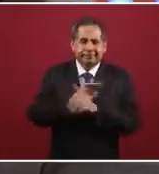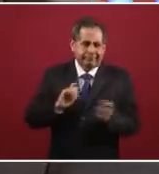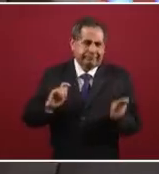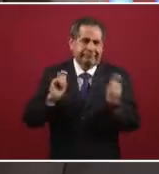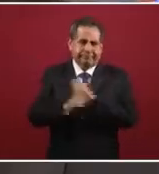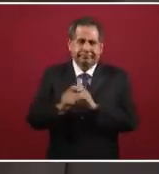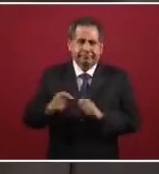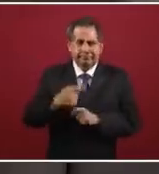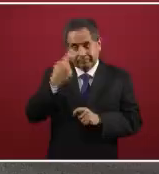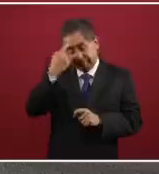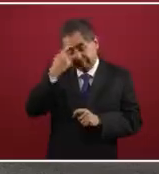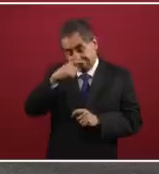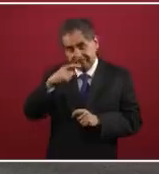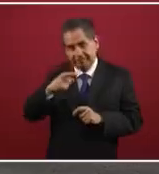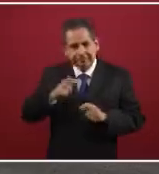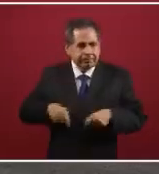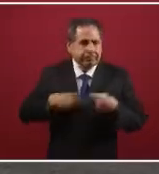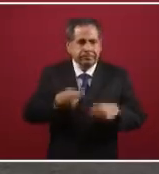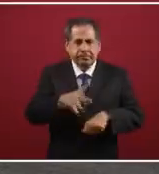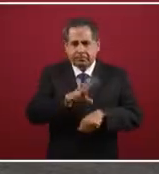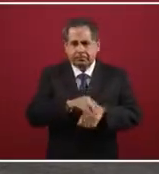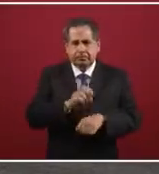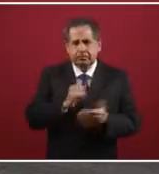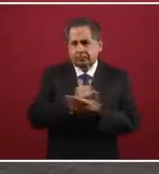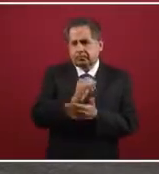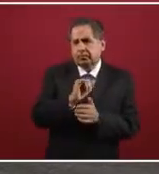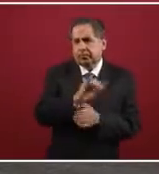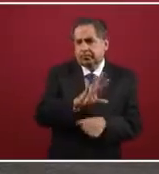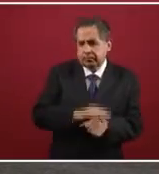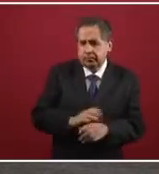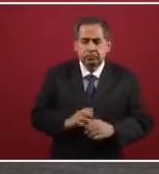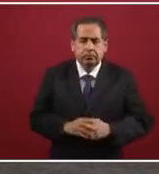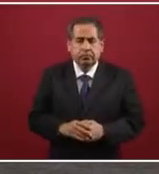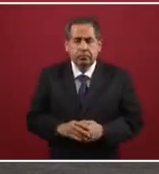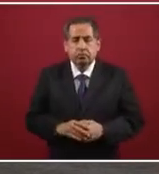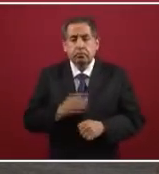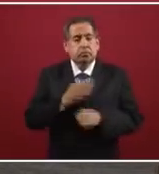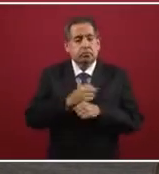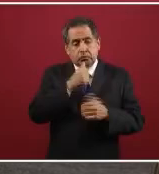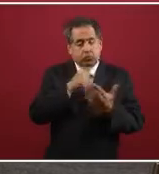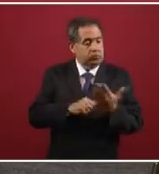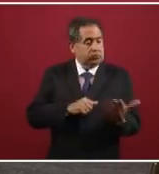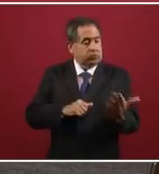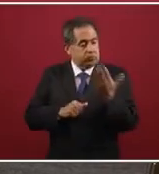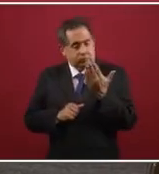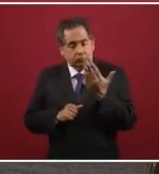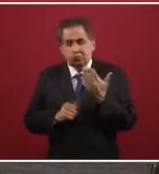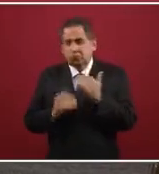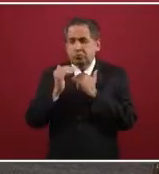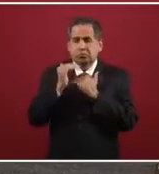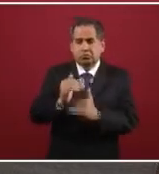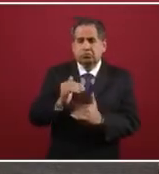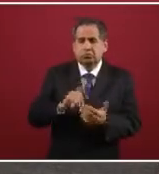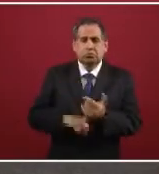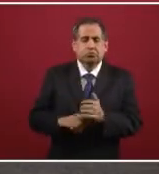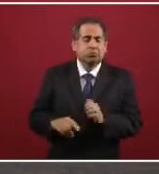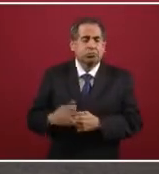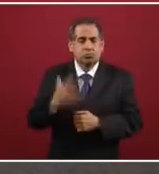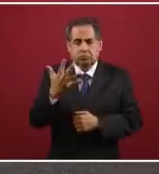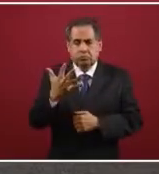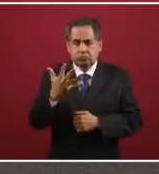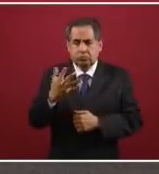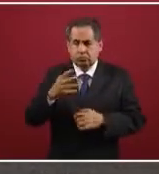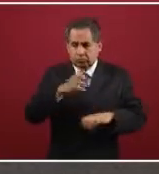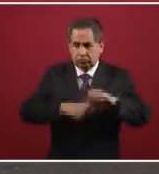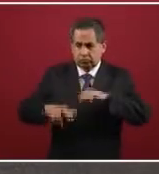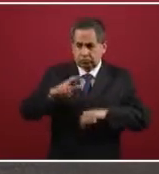y en los ceremoniales. Estamos haciendo presentación de cartas credenciales de no más de 5 embajadores